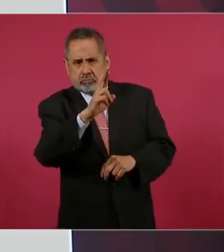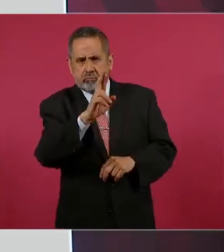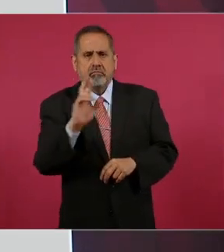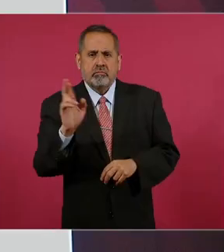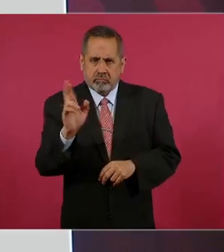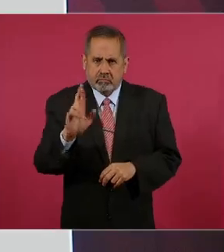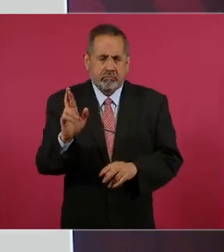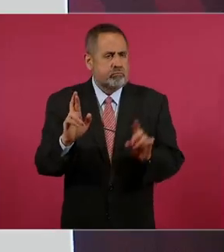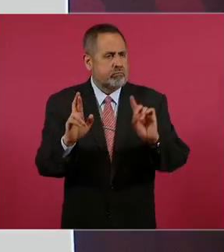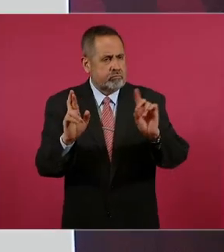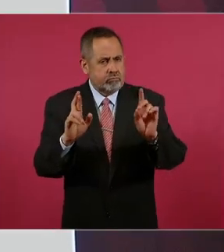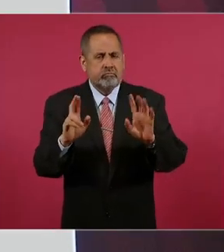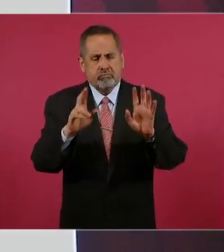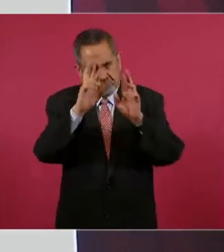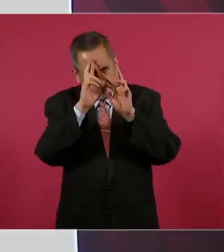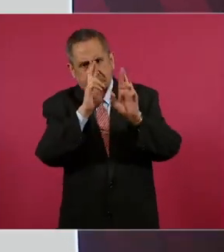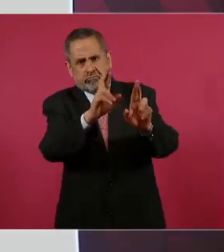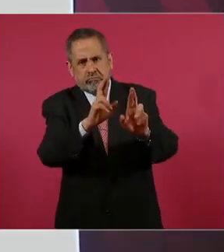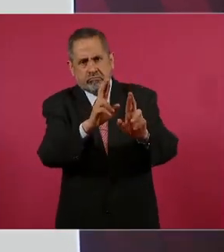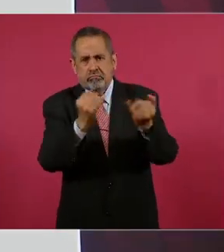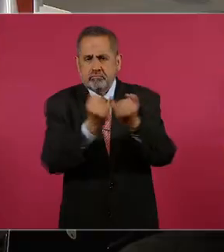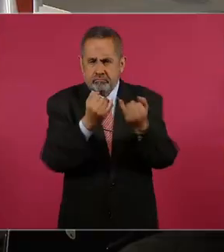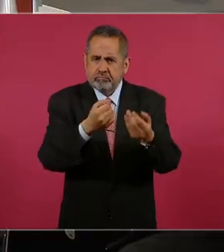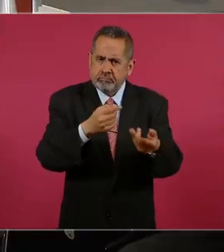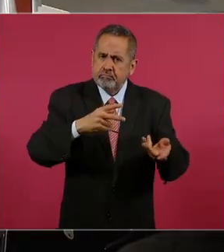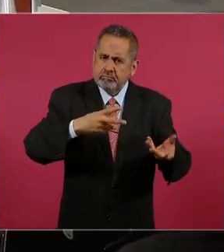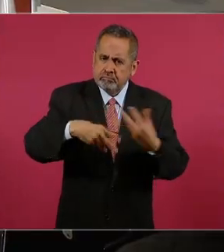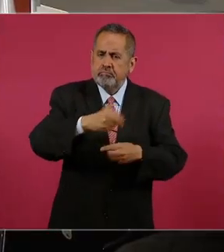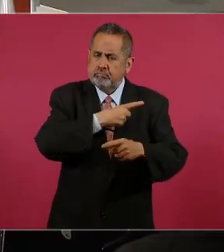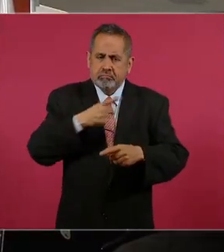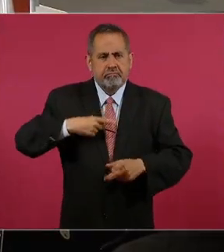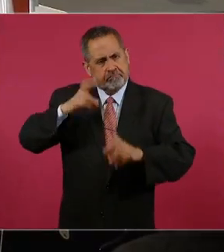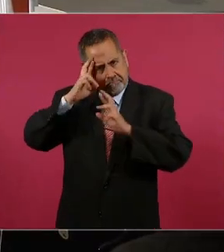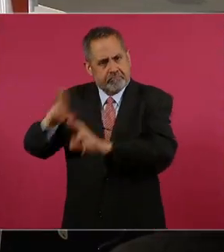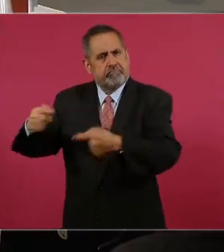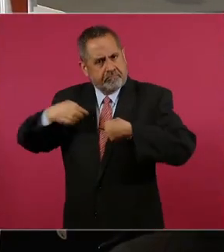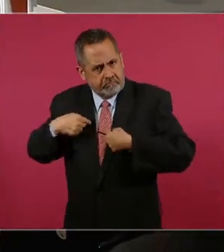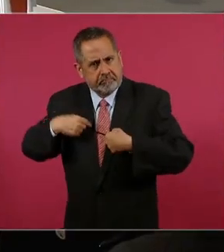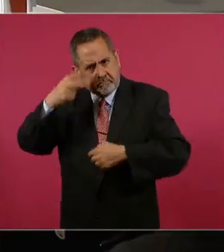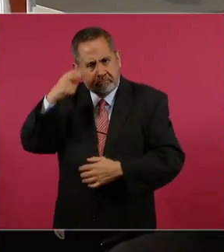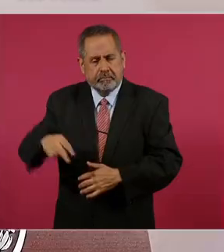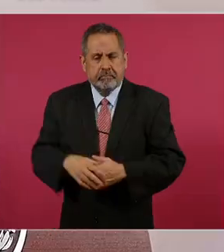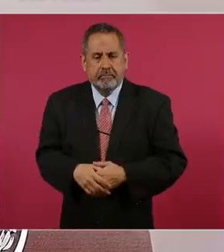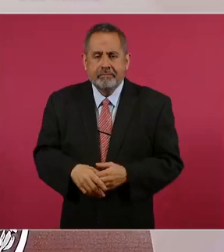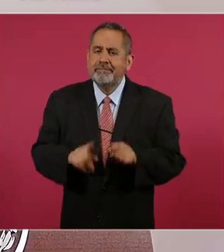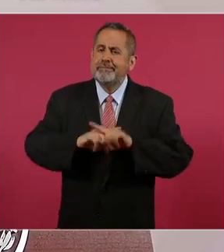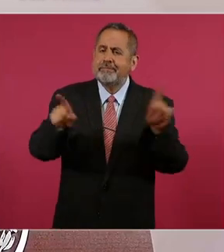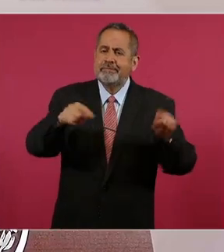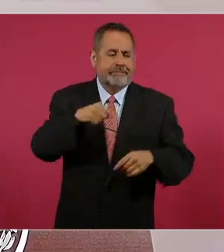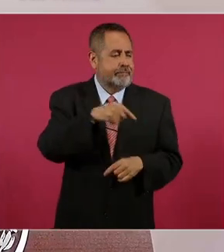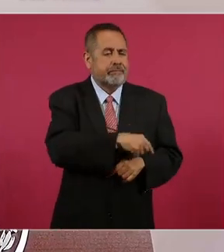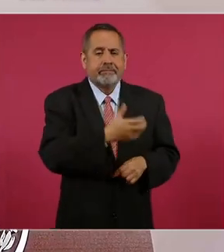republicanos y respetamos a los demócratas. No somos como los conservadores,